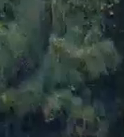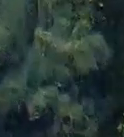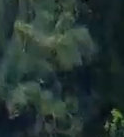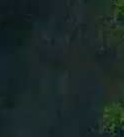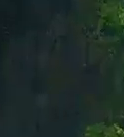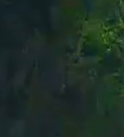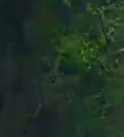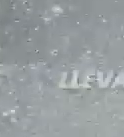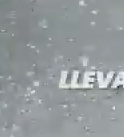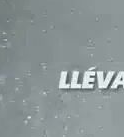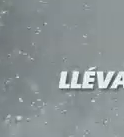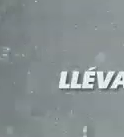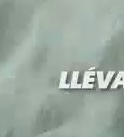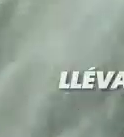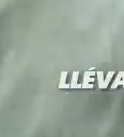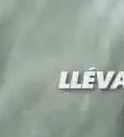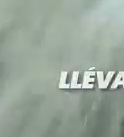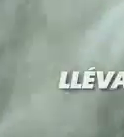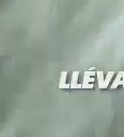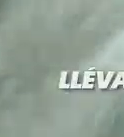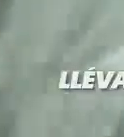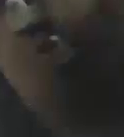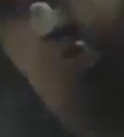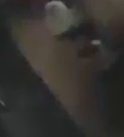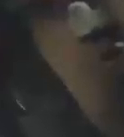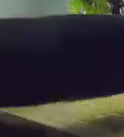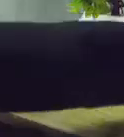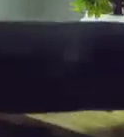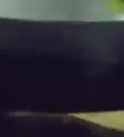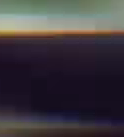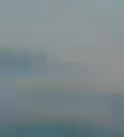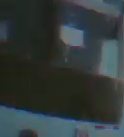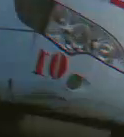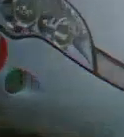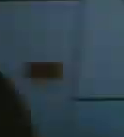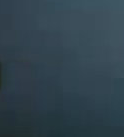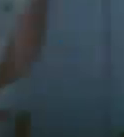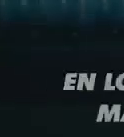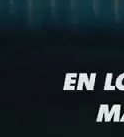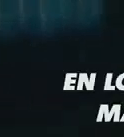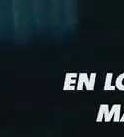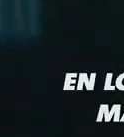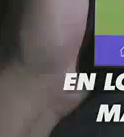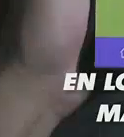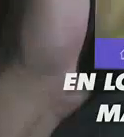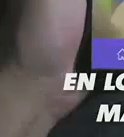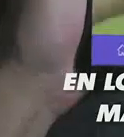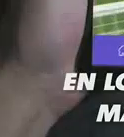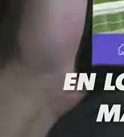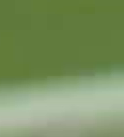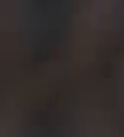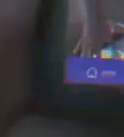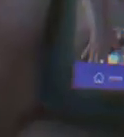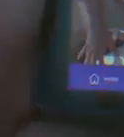on the road, and watch it on the road, everybody with Extreme.